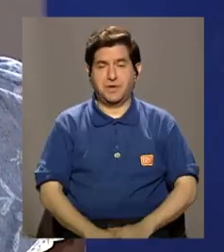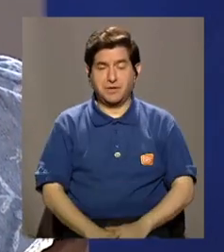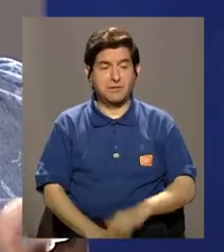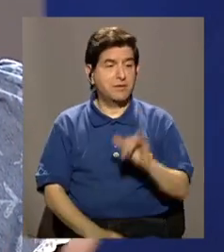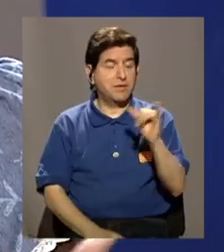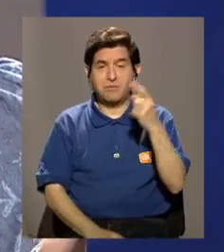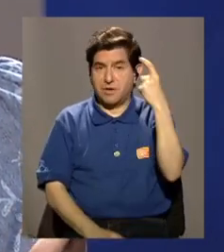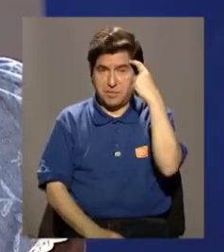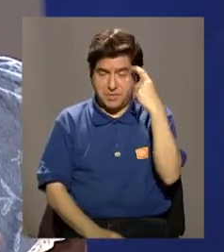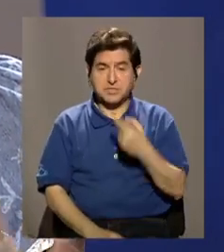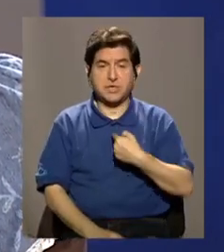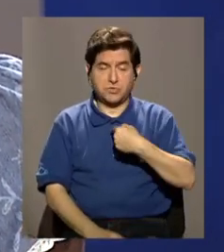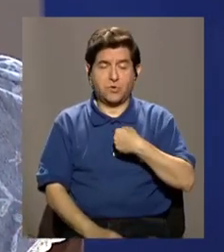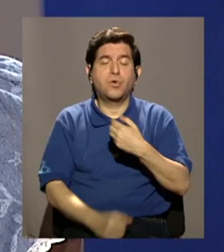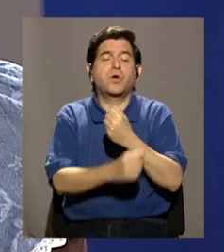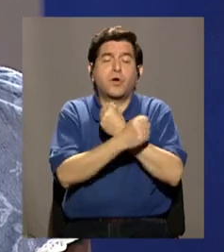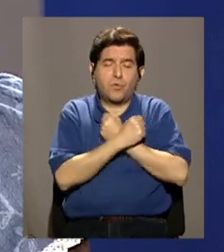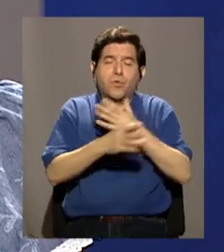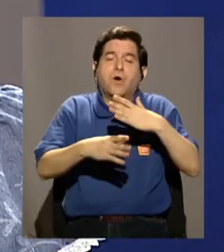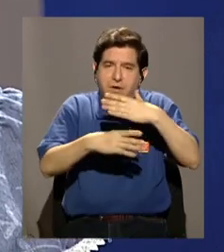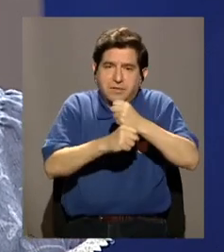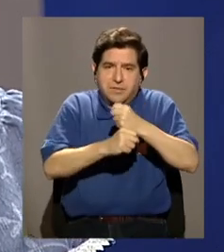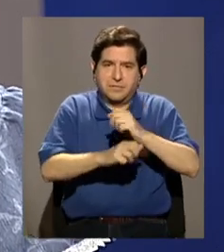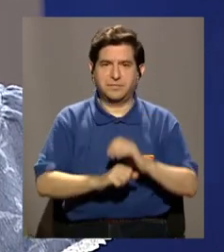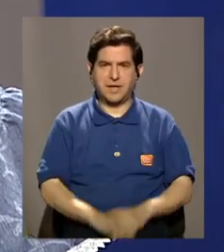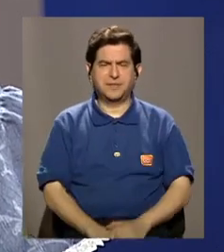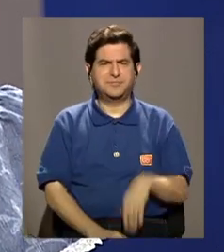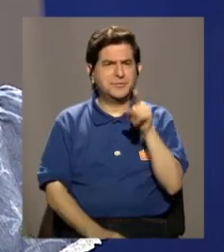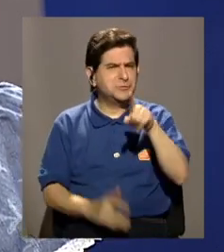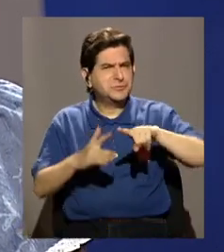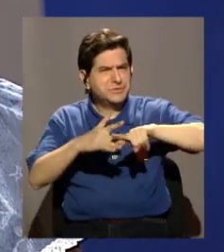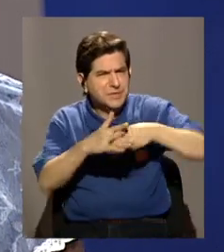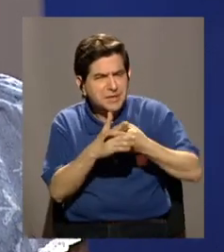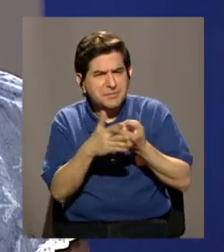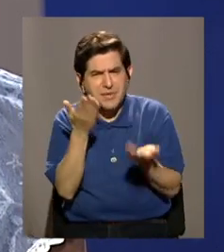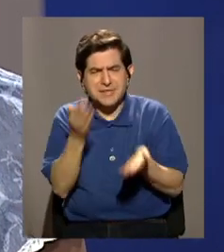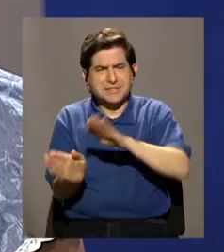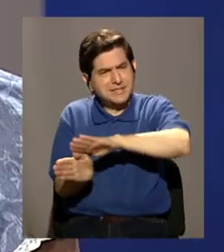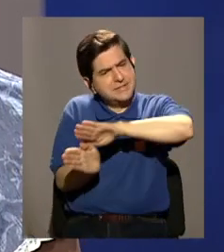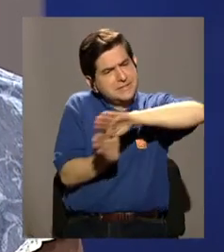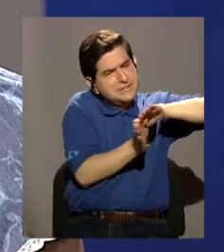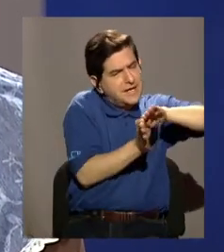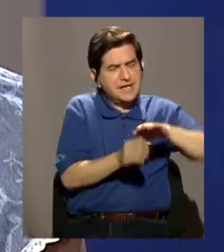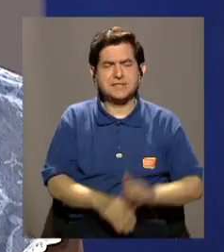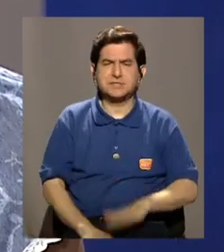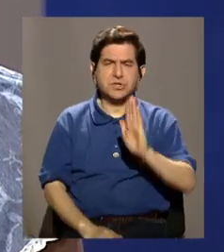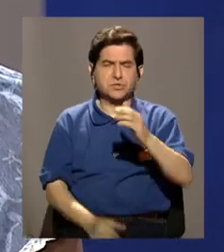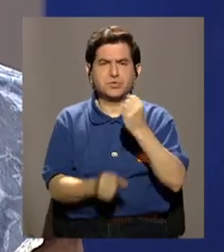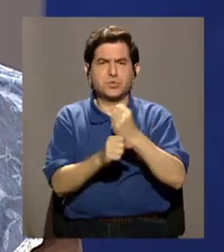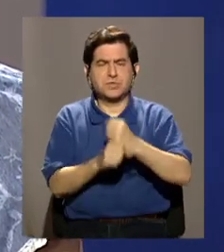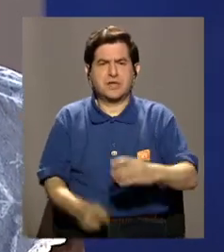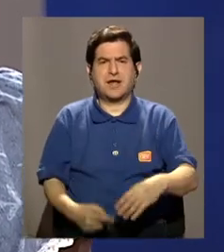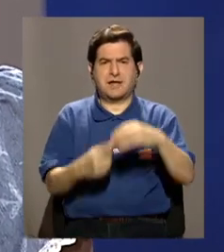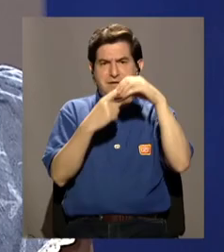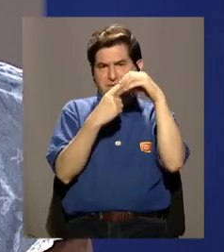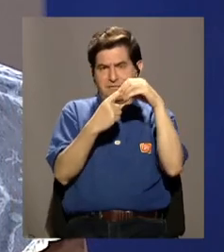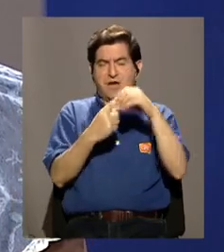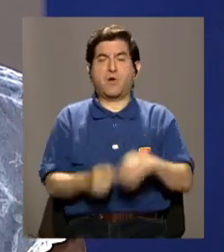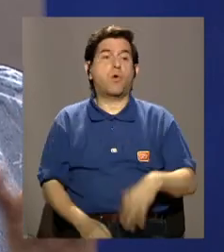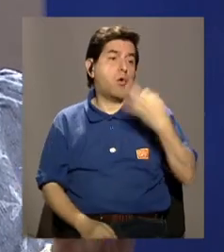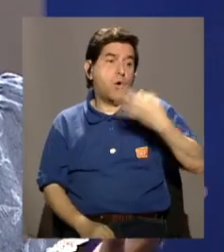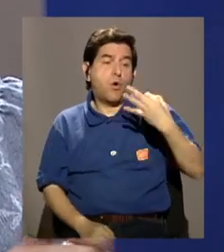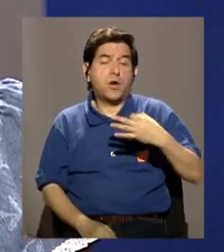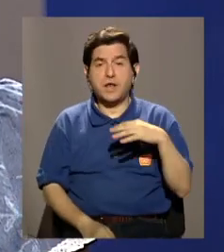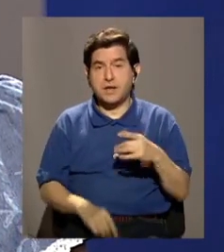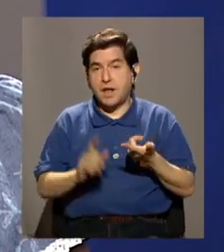para poder sobrevivir también haciendo lo que uno ama entonces empezamos a dejar un poquito de lado tu oficio principal de tu